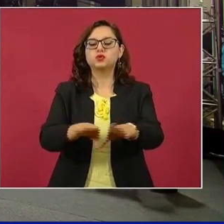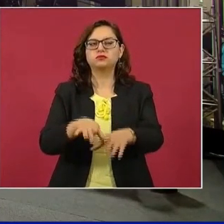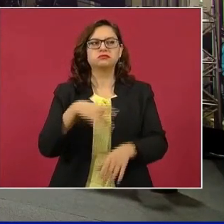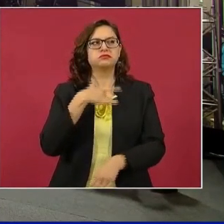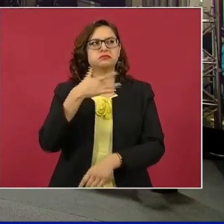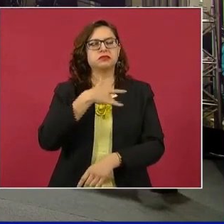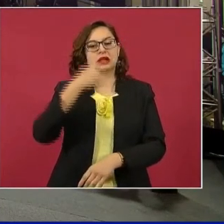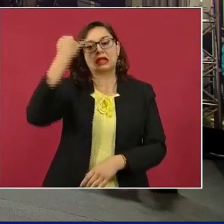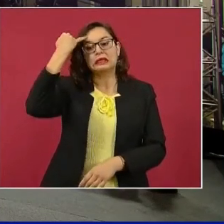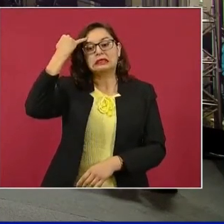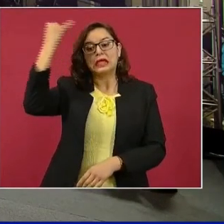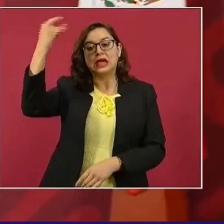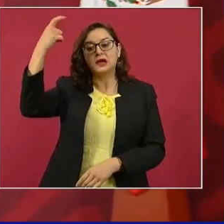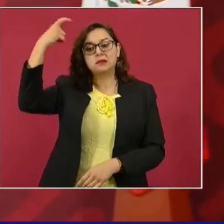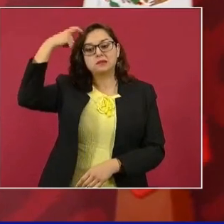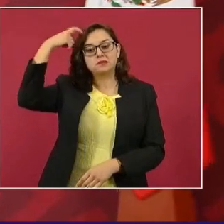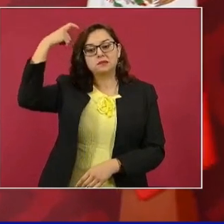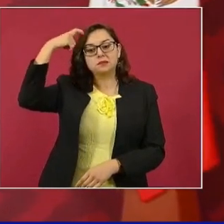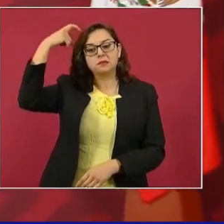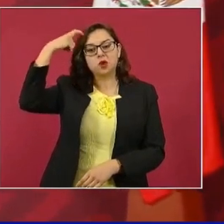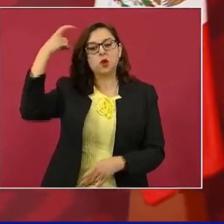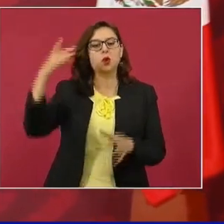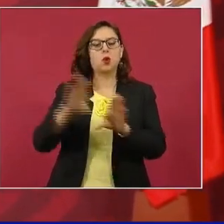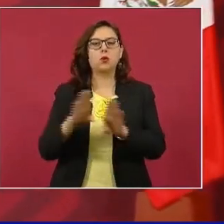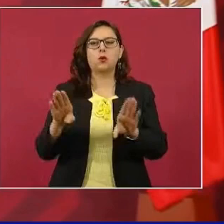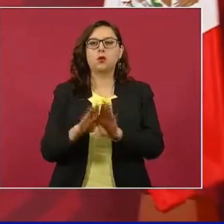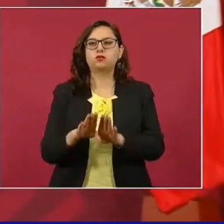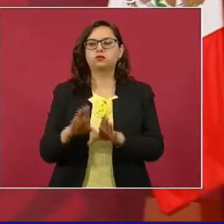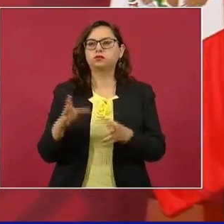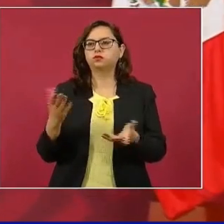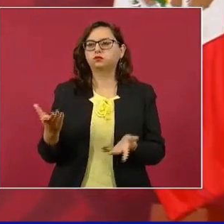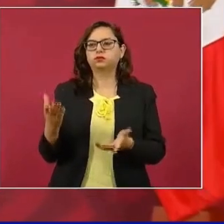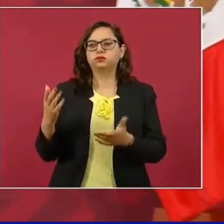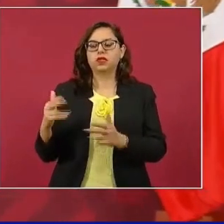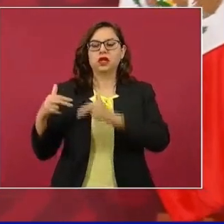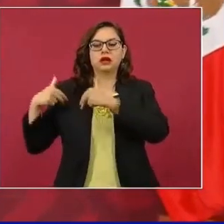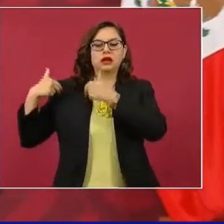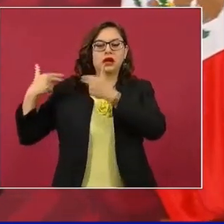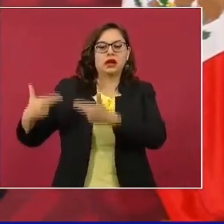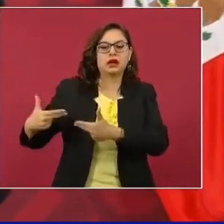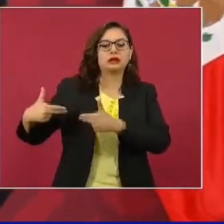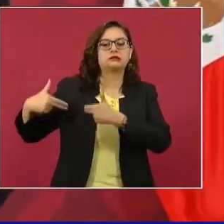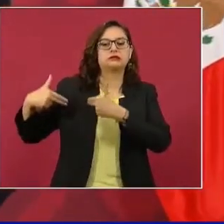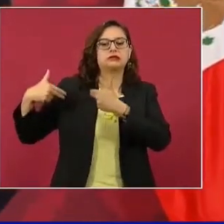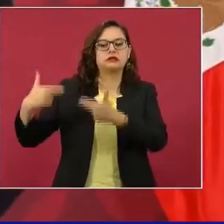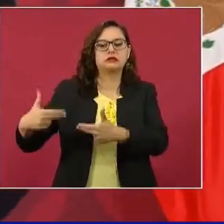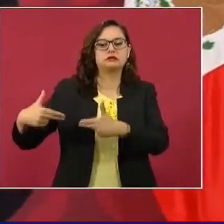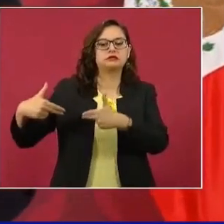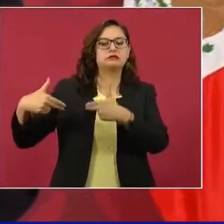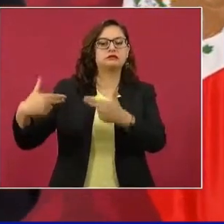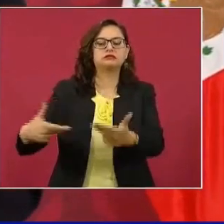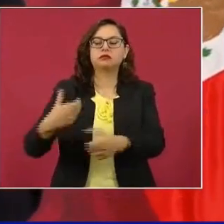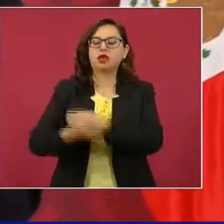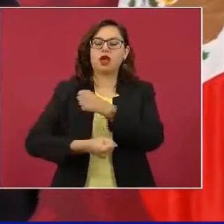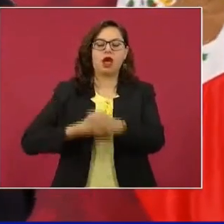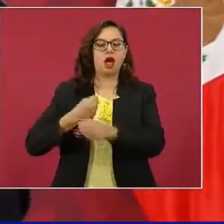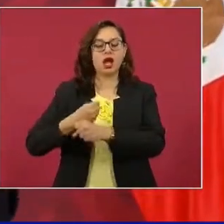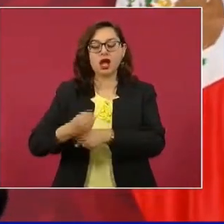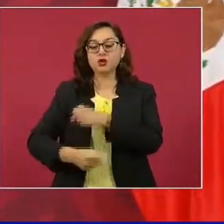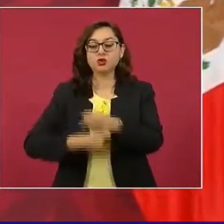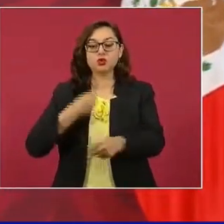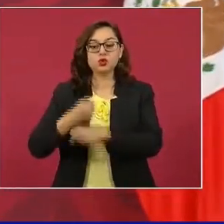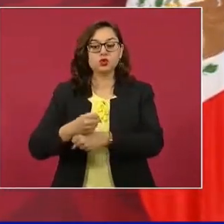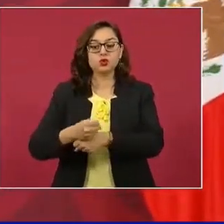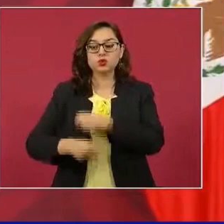incluso es una herencia, porque el pensamiento conservador pues viene